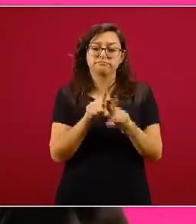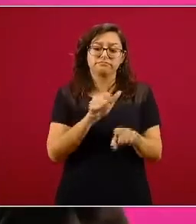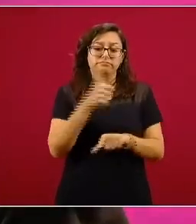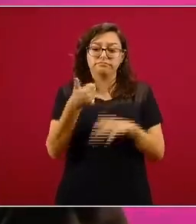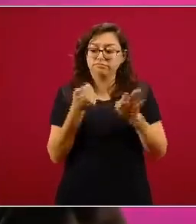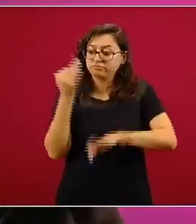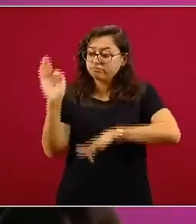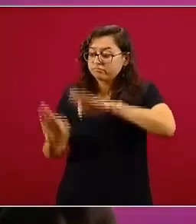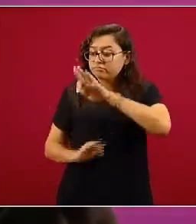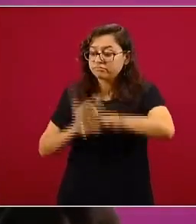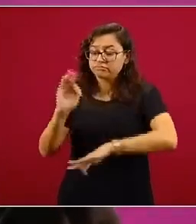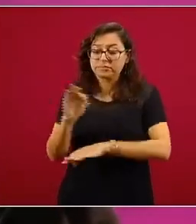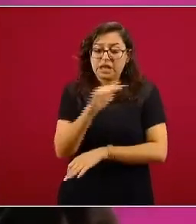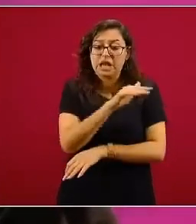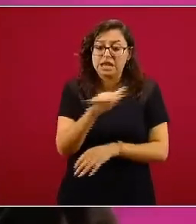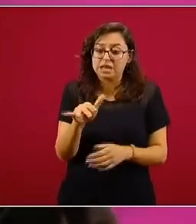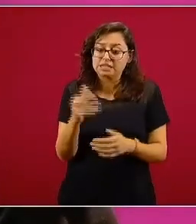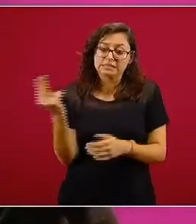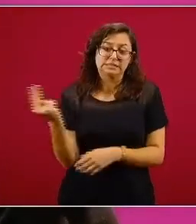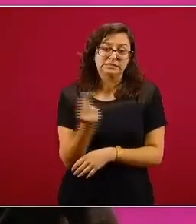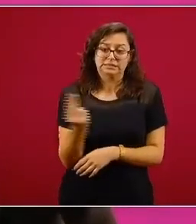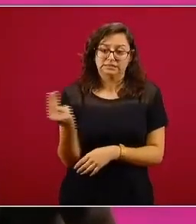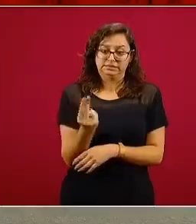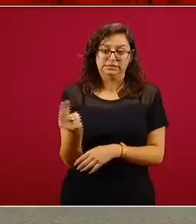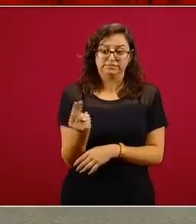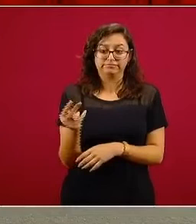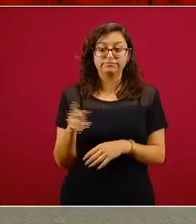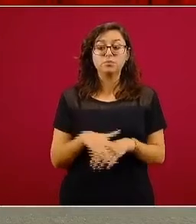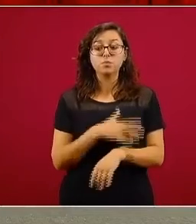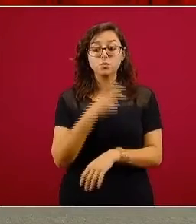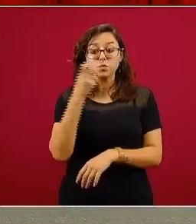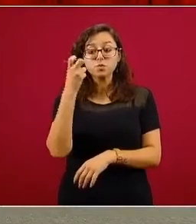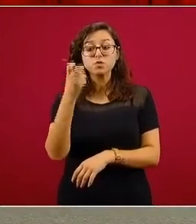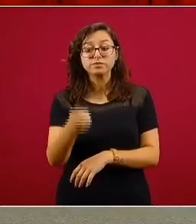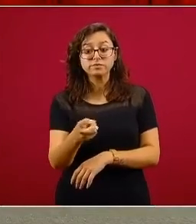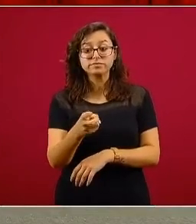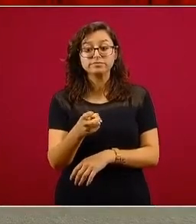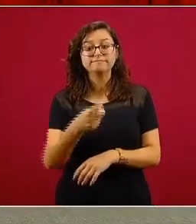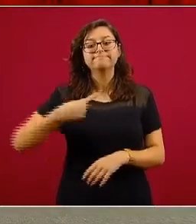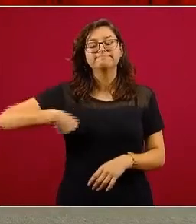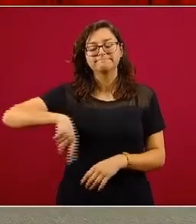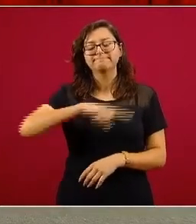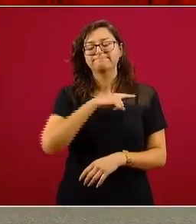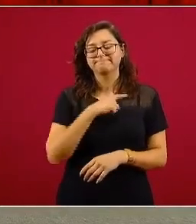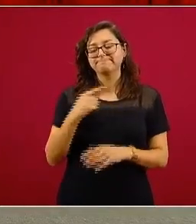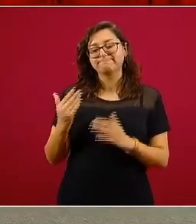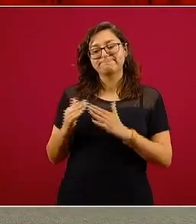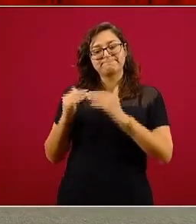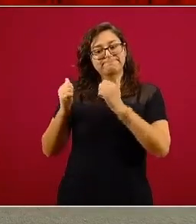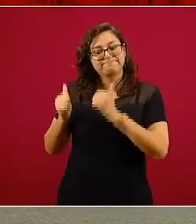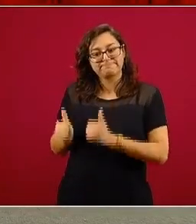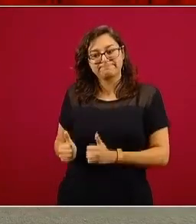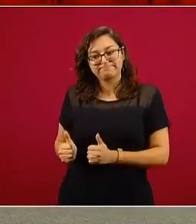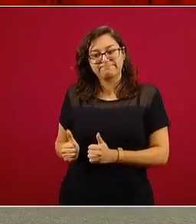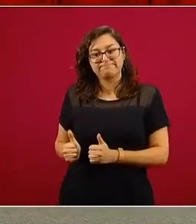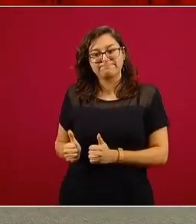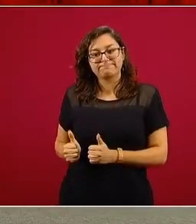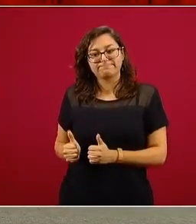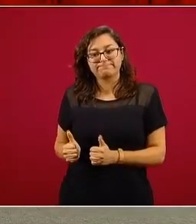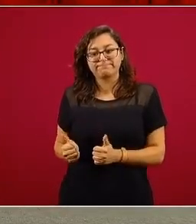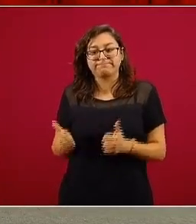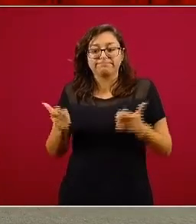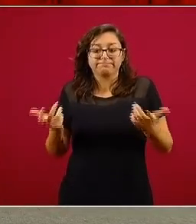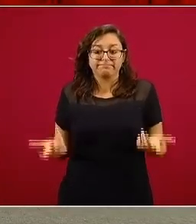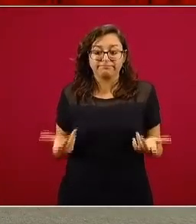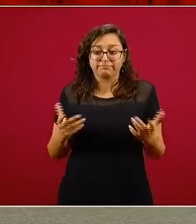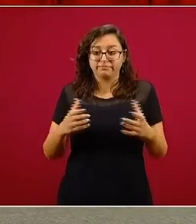de soporte general. Entonces, por esa razón hay que tener el confinamiento para proteger la